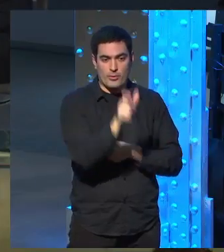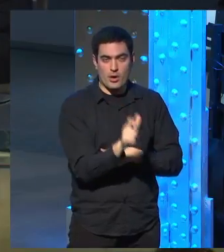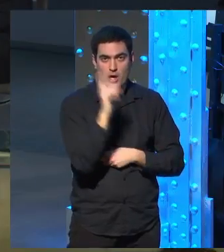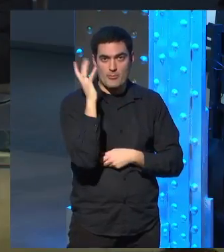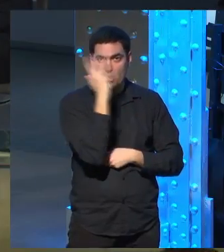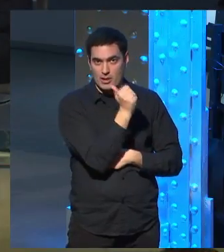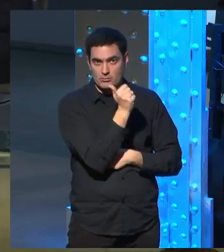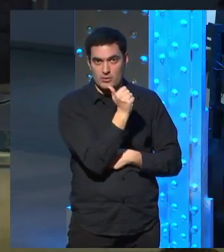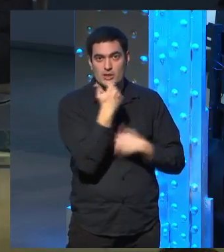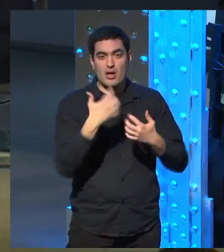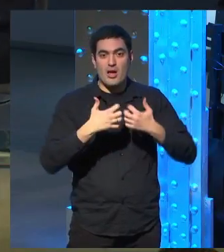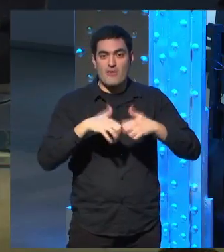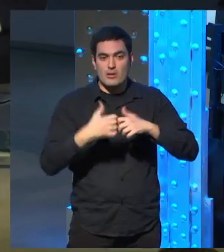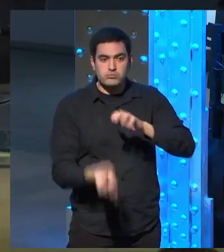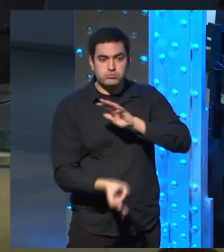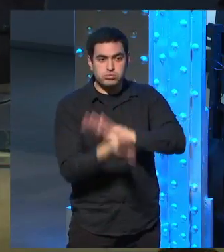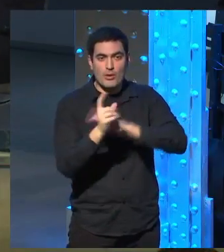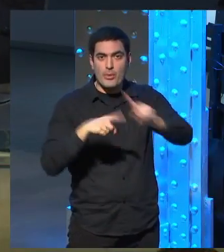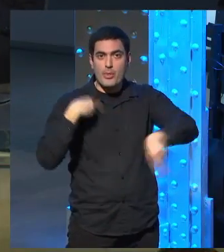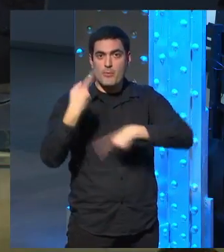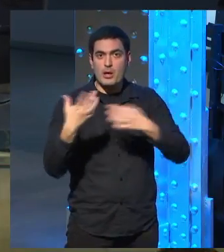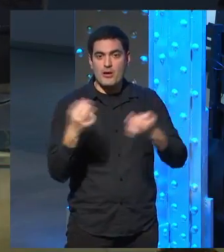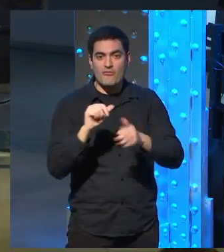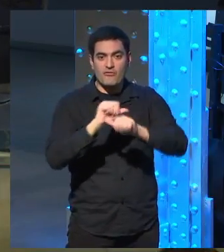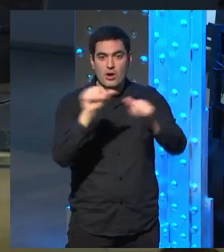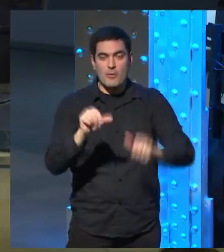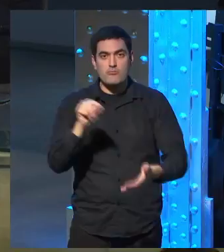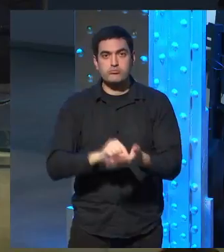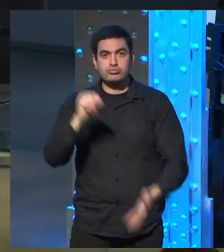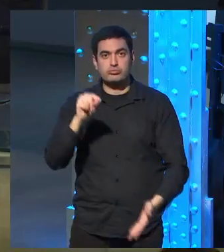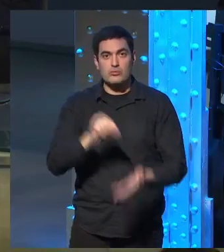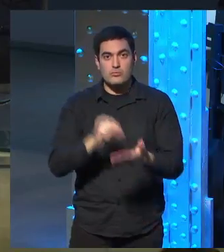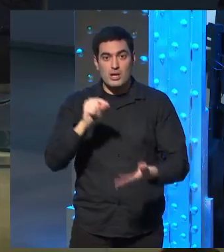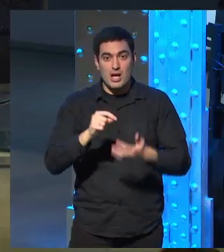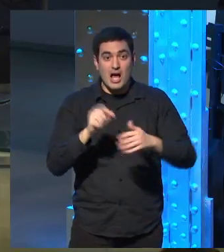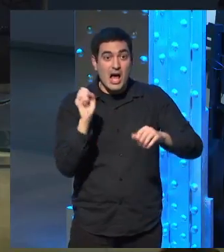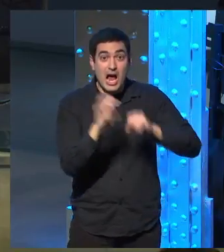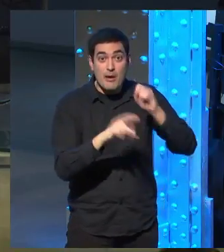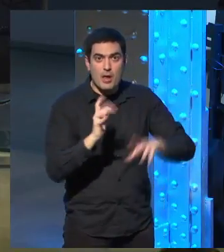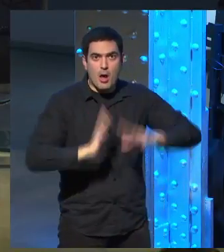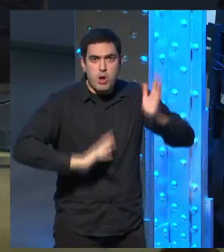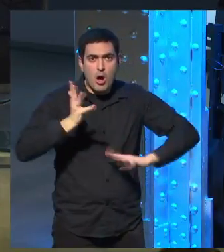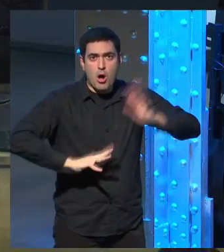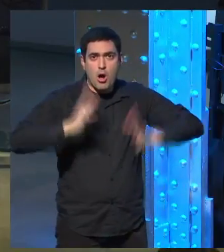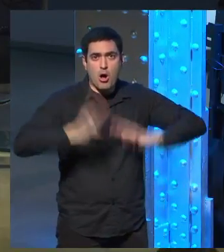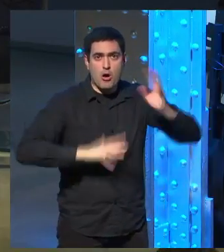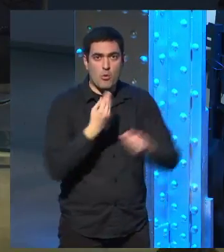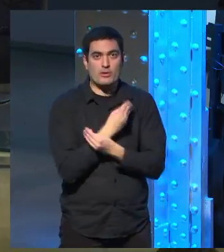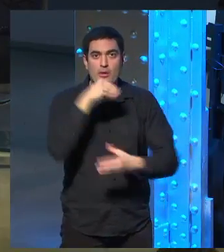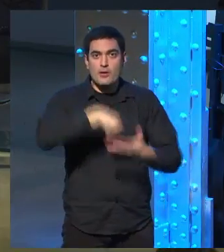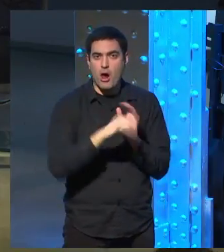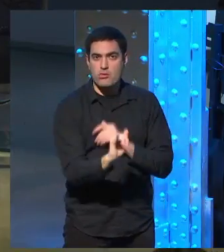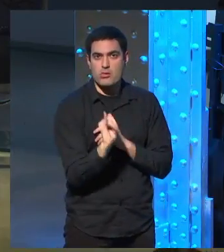Entonces crearon la fábrica, y a continuación, de manera inmediata, ardió el almacén en el que tenían los juguetes,